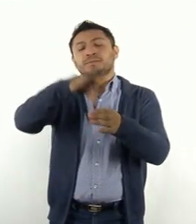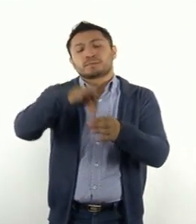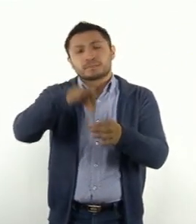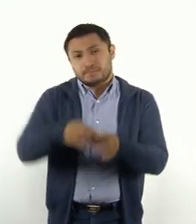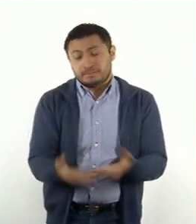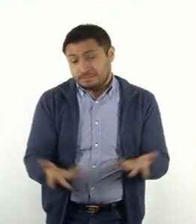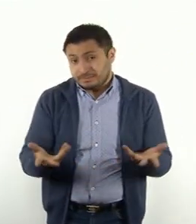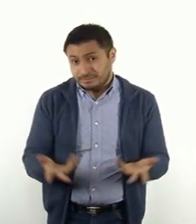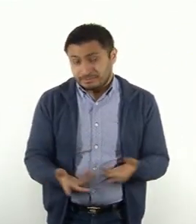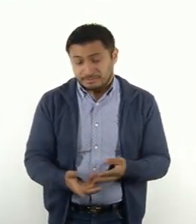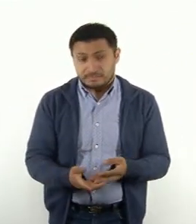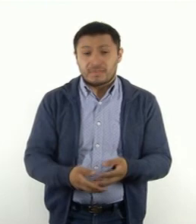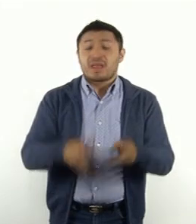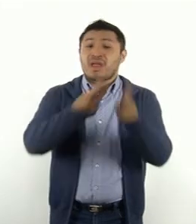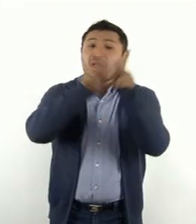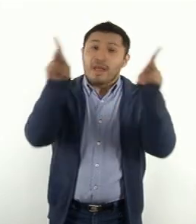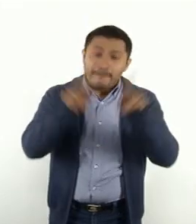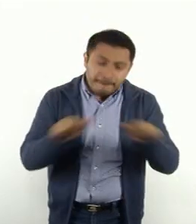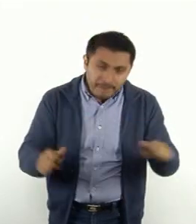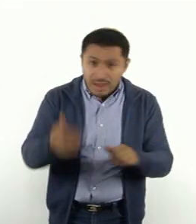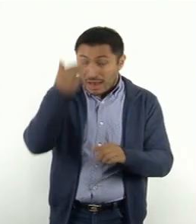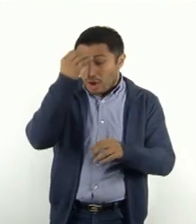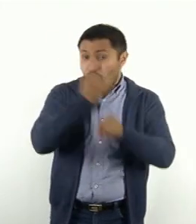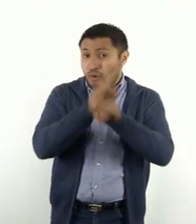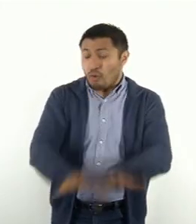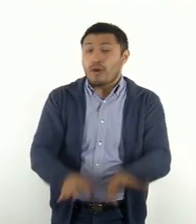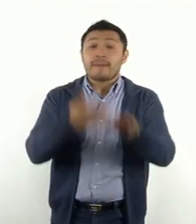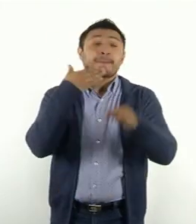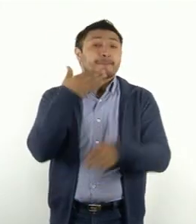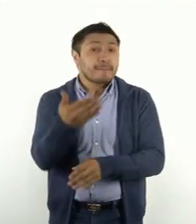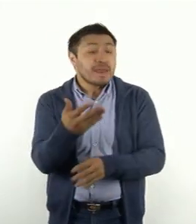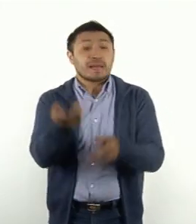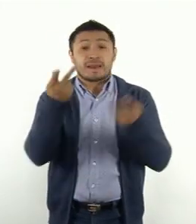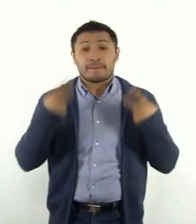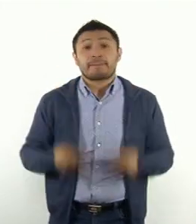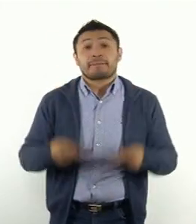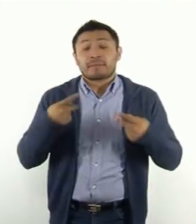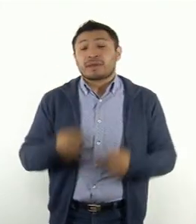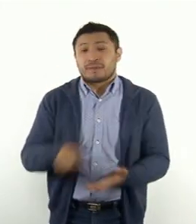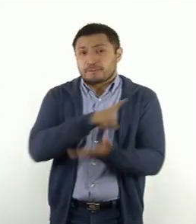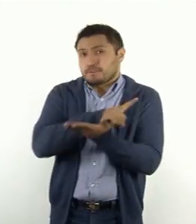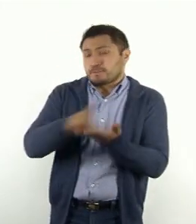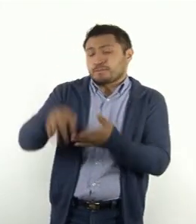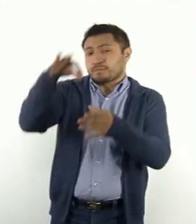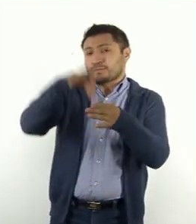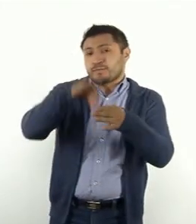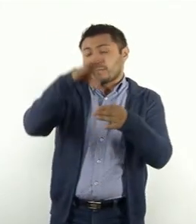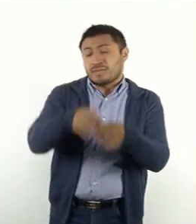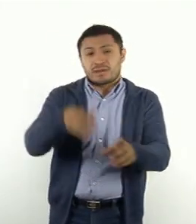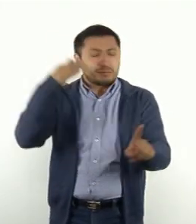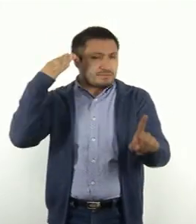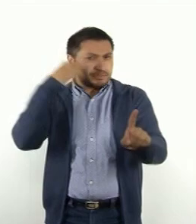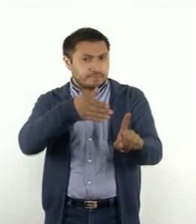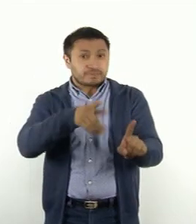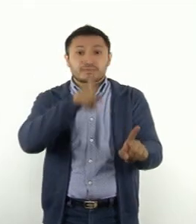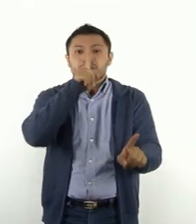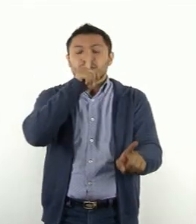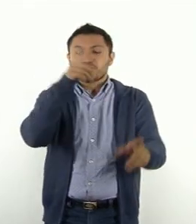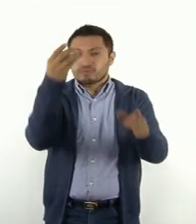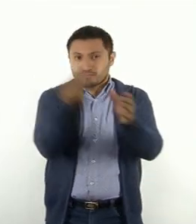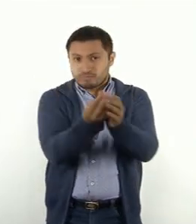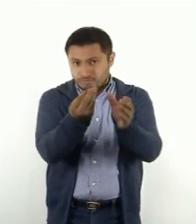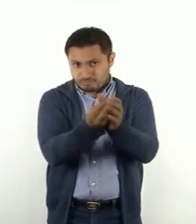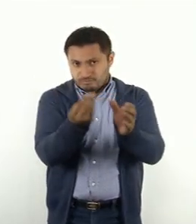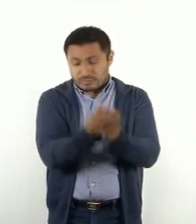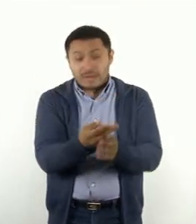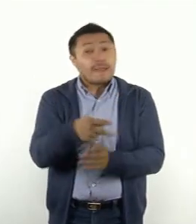pacífica y sobre todo informada. Las personas ejercen su derecho al voto de manera directa y secreta, pero